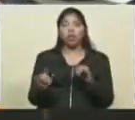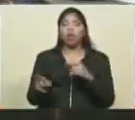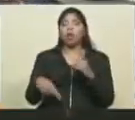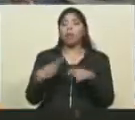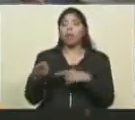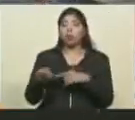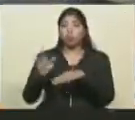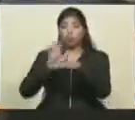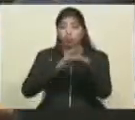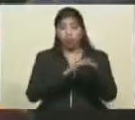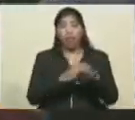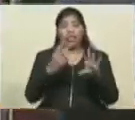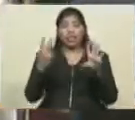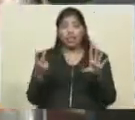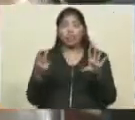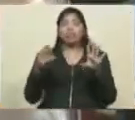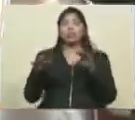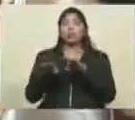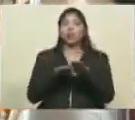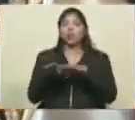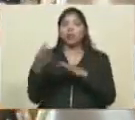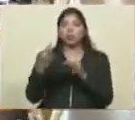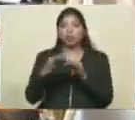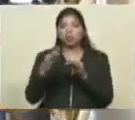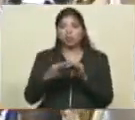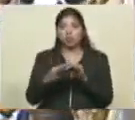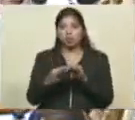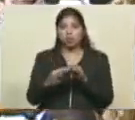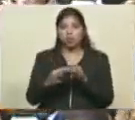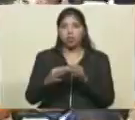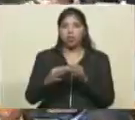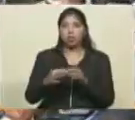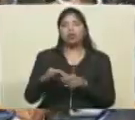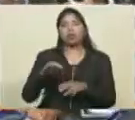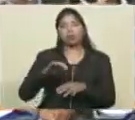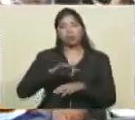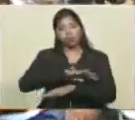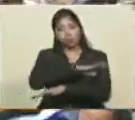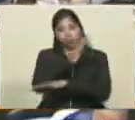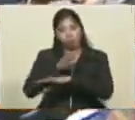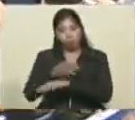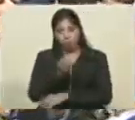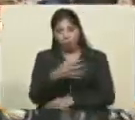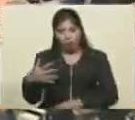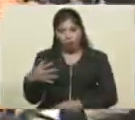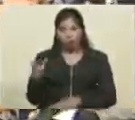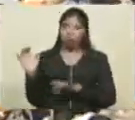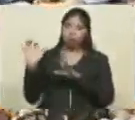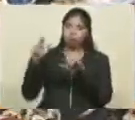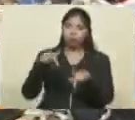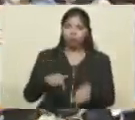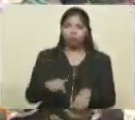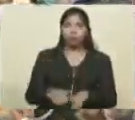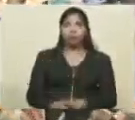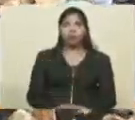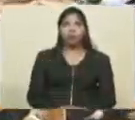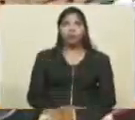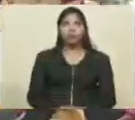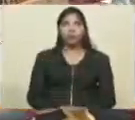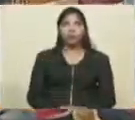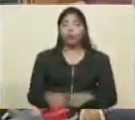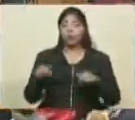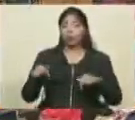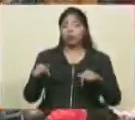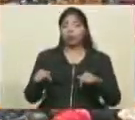jueves 7 de septiembre en el Palacio Federal Legislativo. Por ser esta acta un registro sucinto